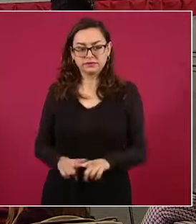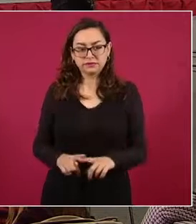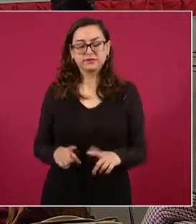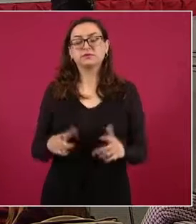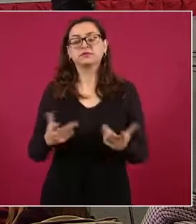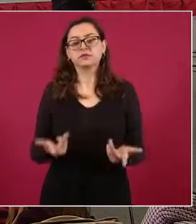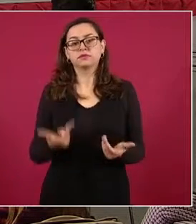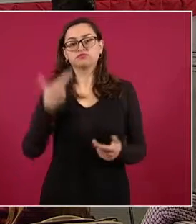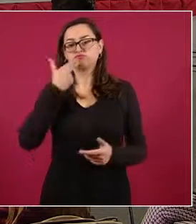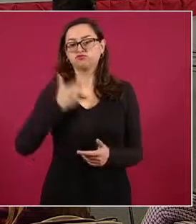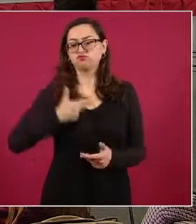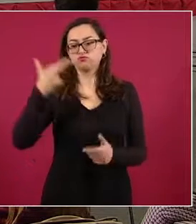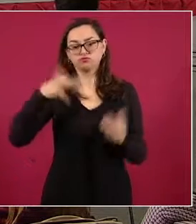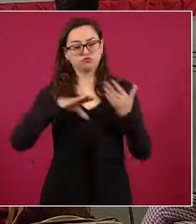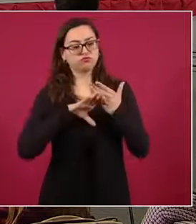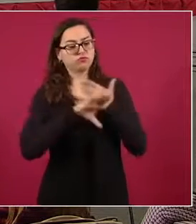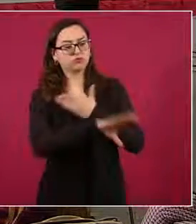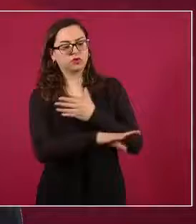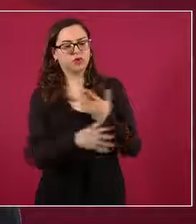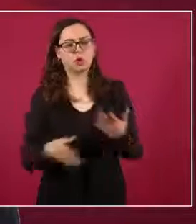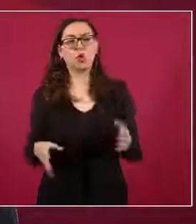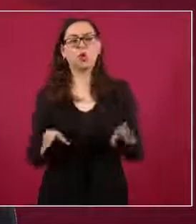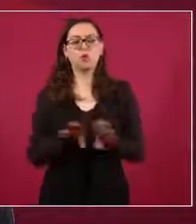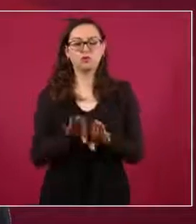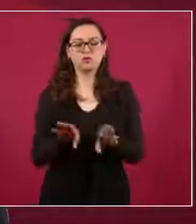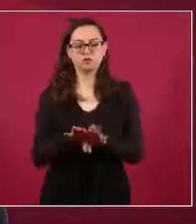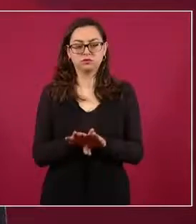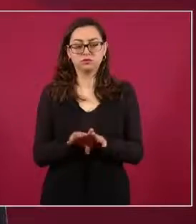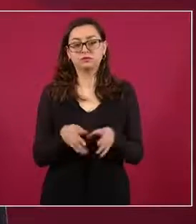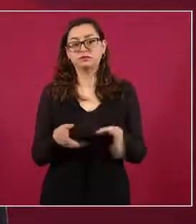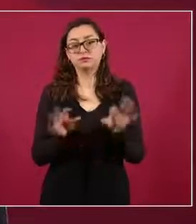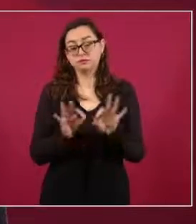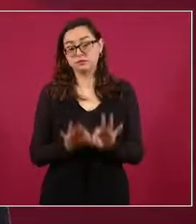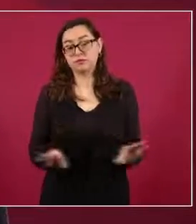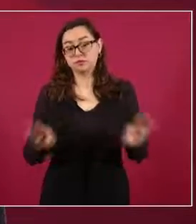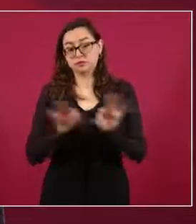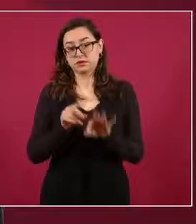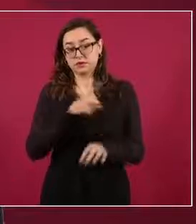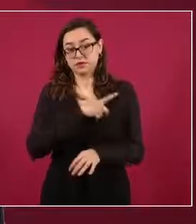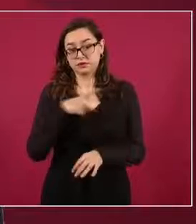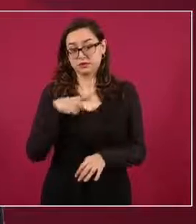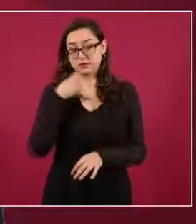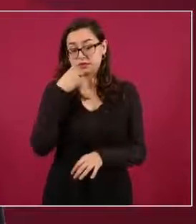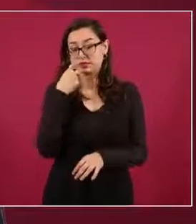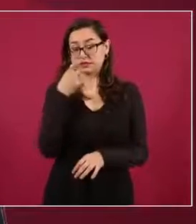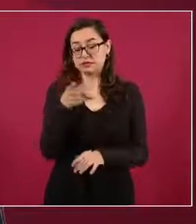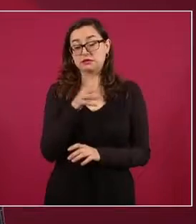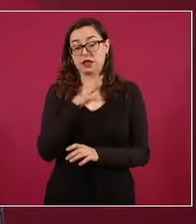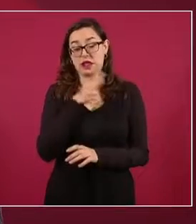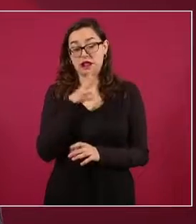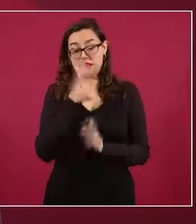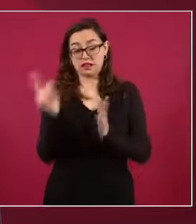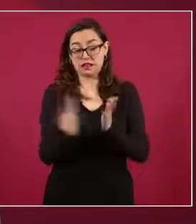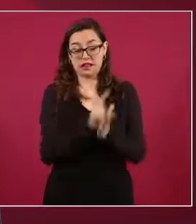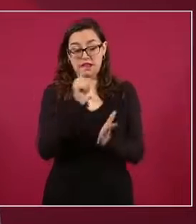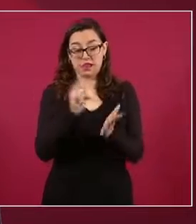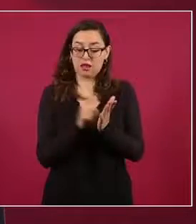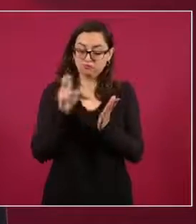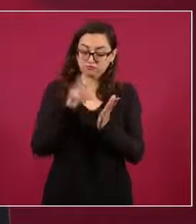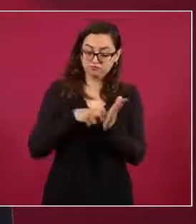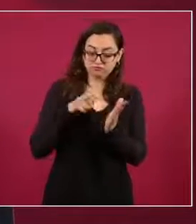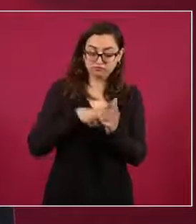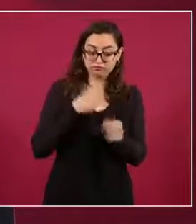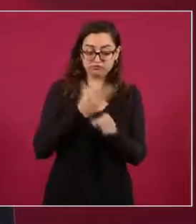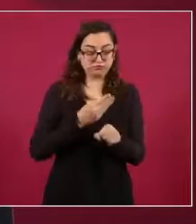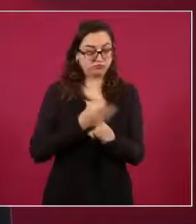de Prevención del Suicidio, está el antecedente muy importante de una reforma de ley que se promulgó por parte